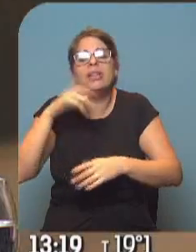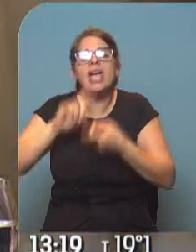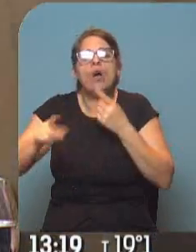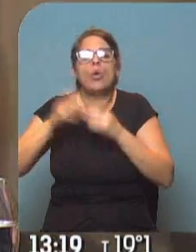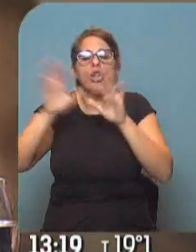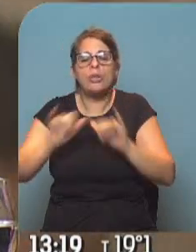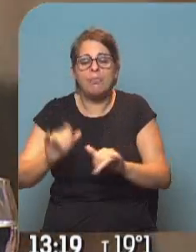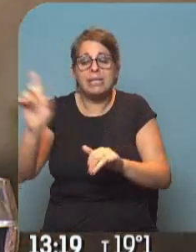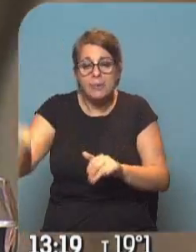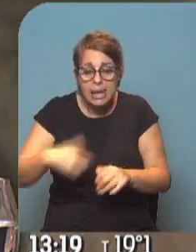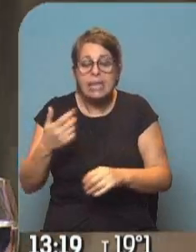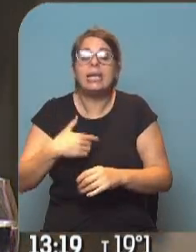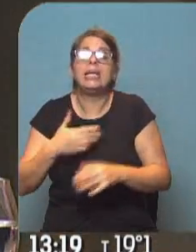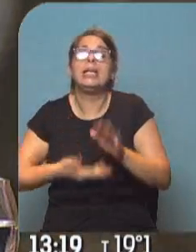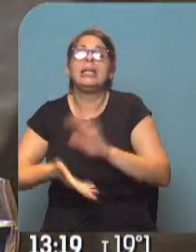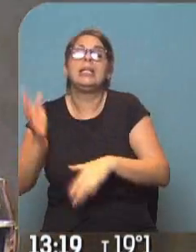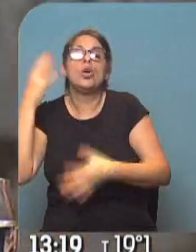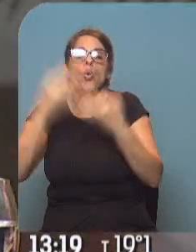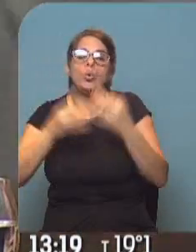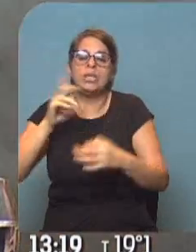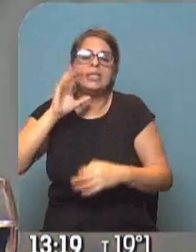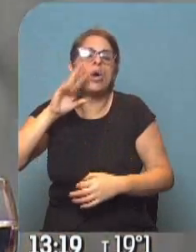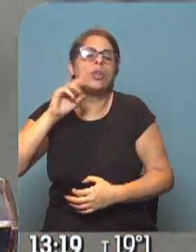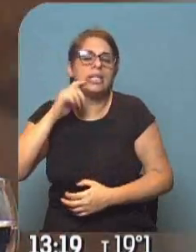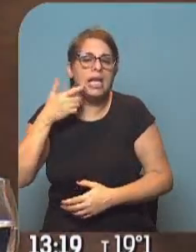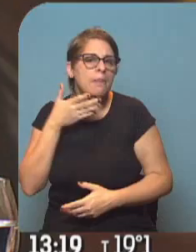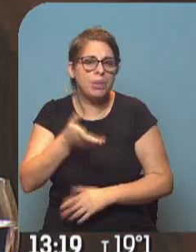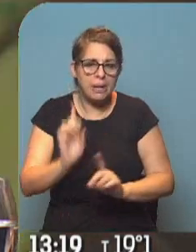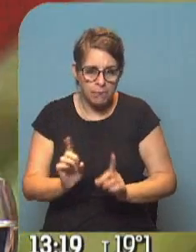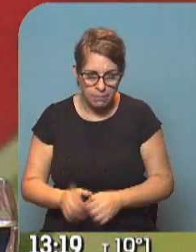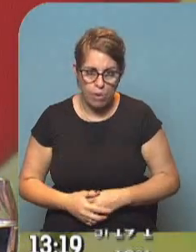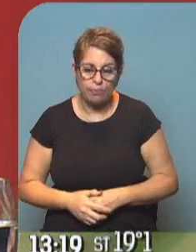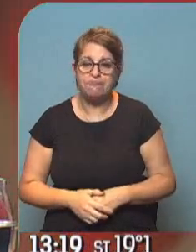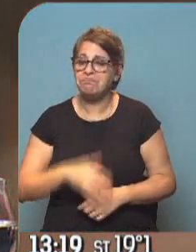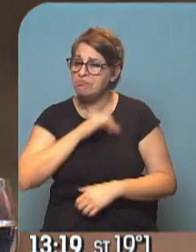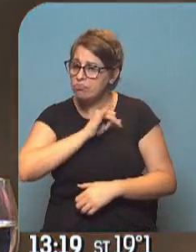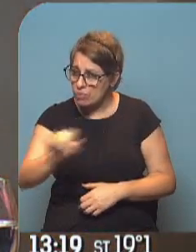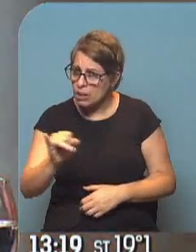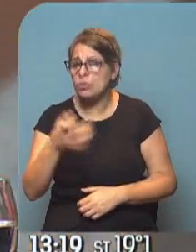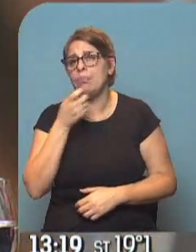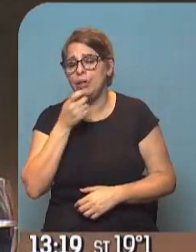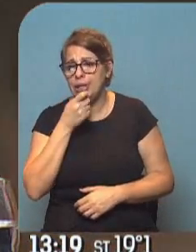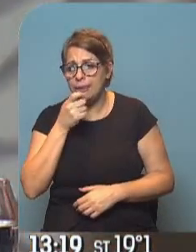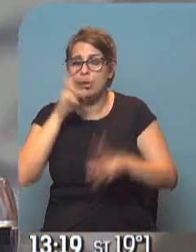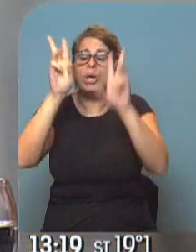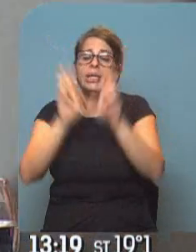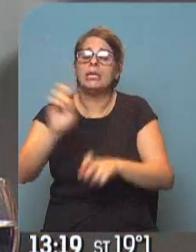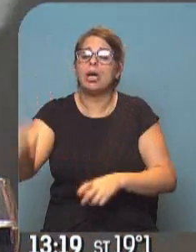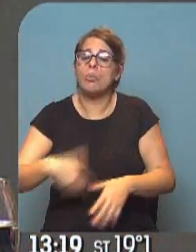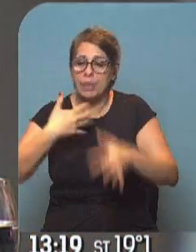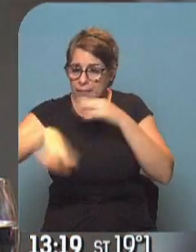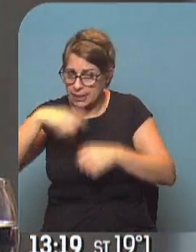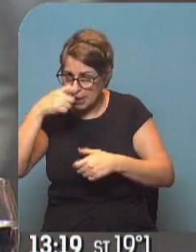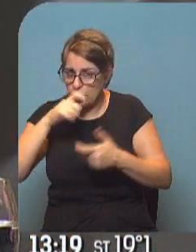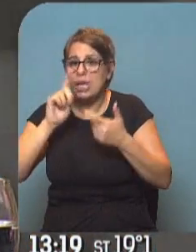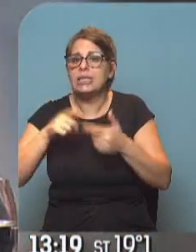de paz, naturalmente van a la justicia ordinaria, y eso es lo que se está exigiendo, porque se está denunciando, por ejemplo, cuestiones que tienen que ver con narcotráfico y